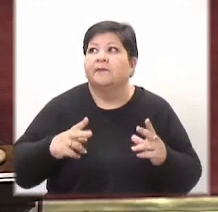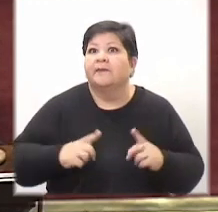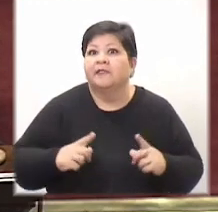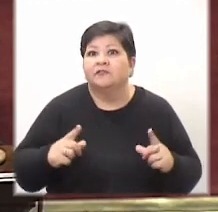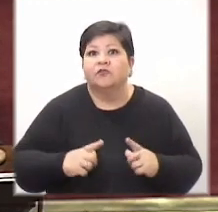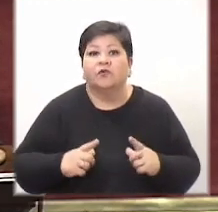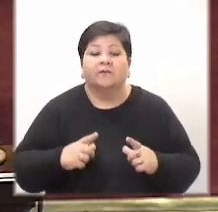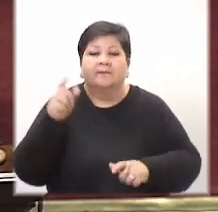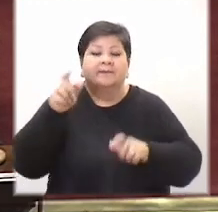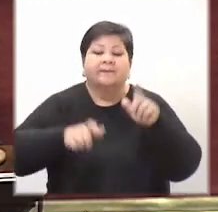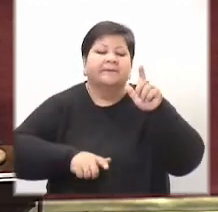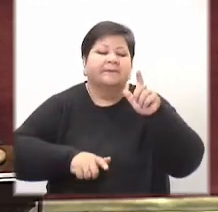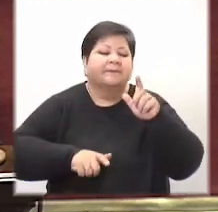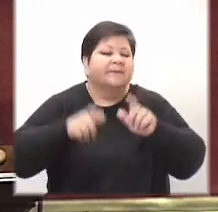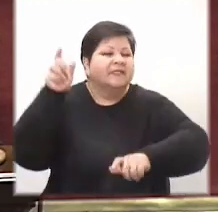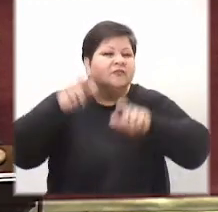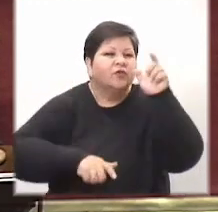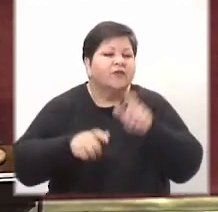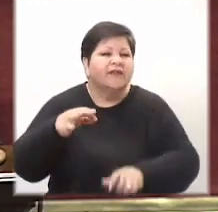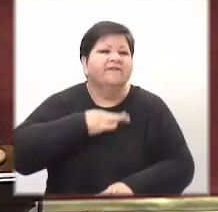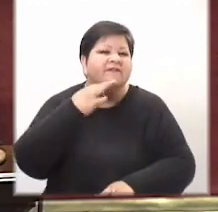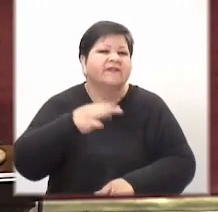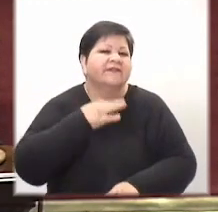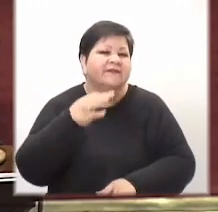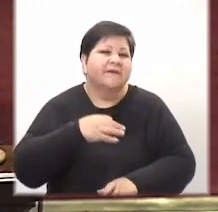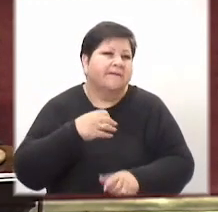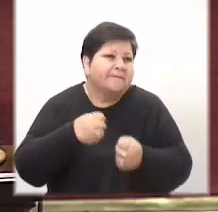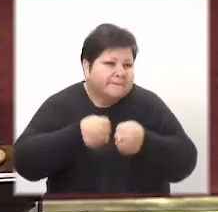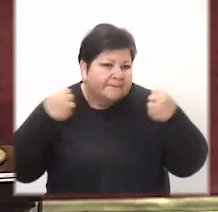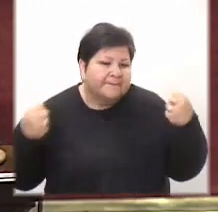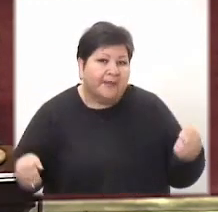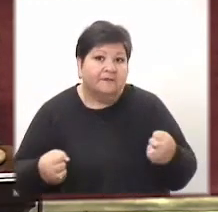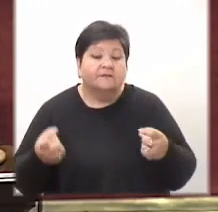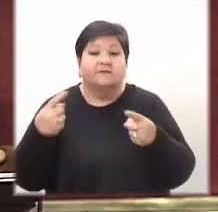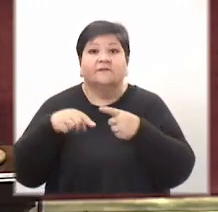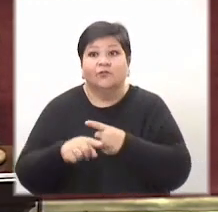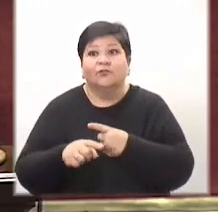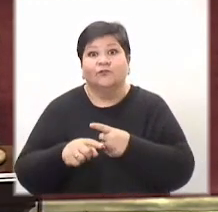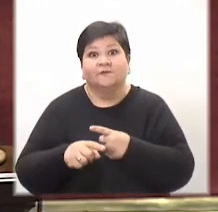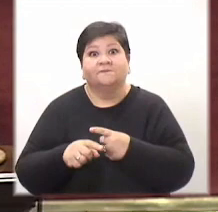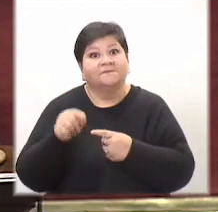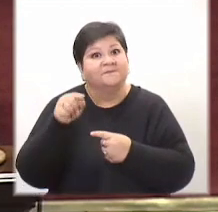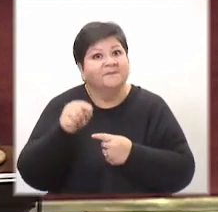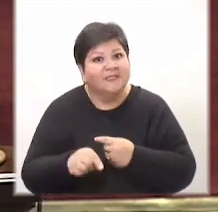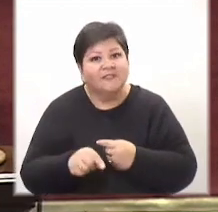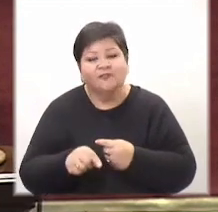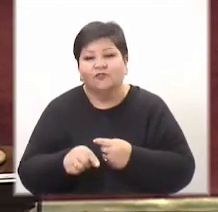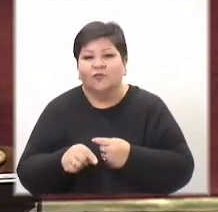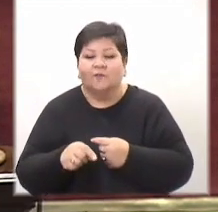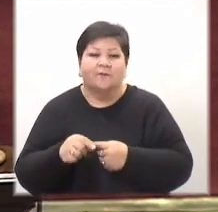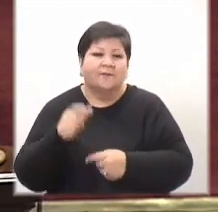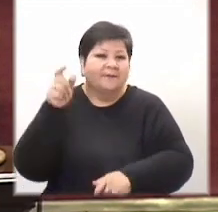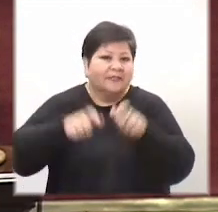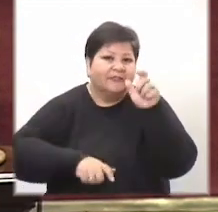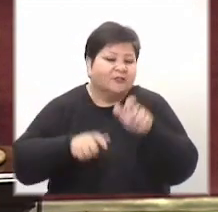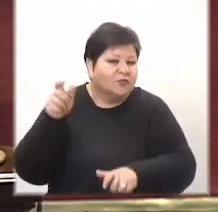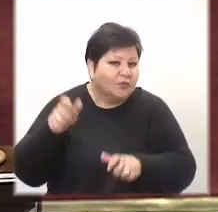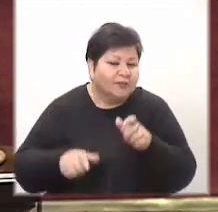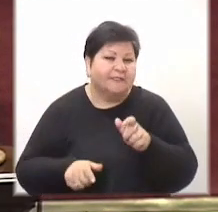más alta y las tasas de fecundidad más bajas y reducidas. Y eso lleva que cada vez haya más población